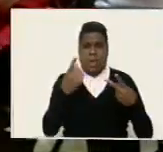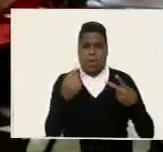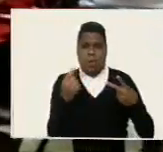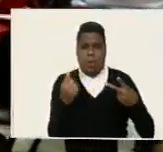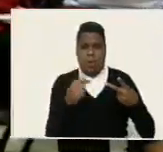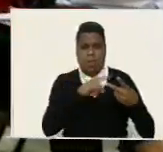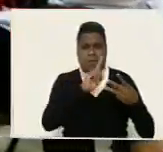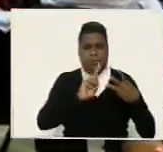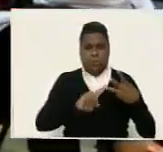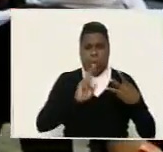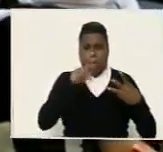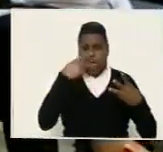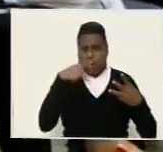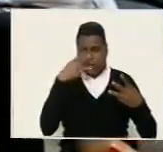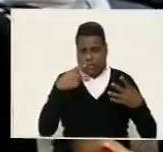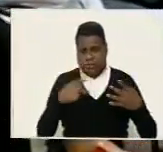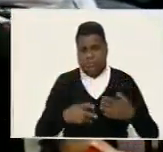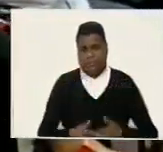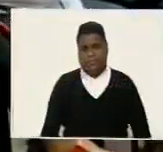político.